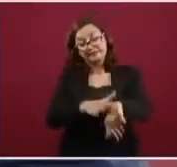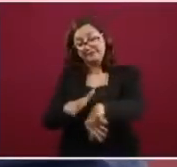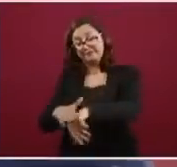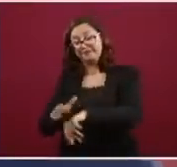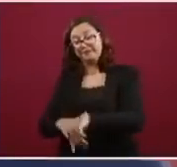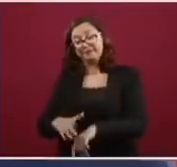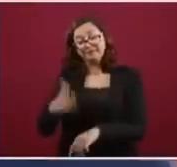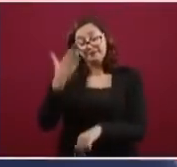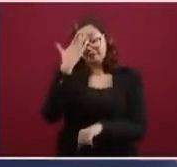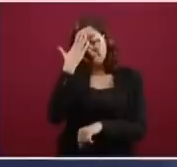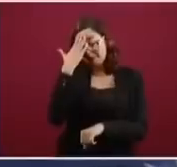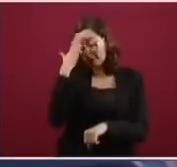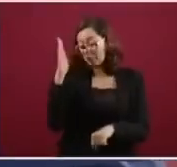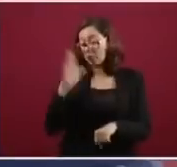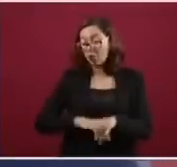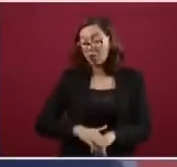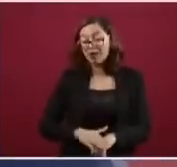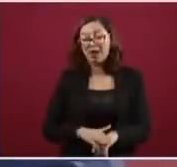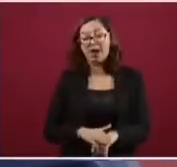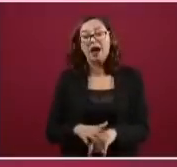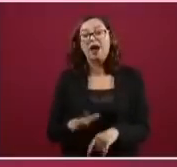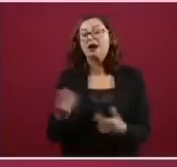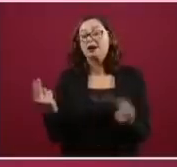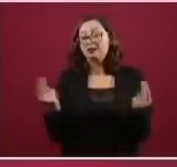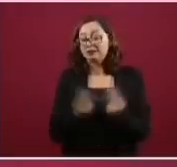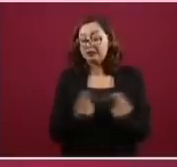porque hay mucha amnesia